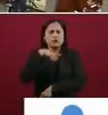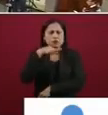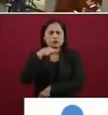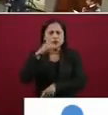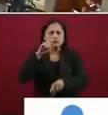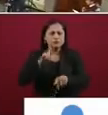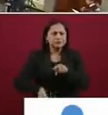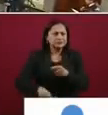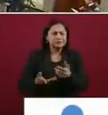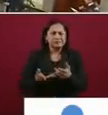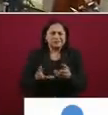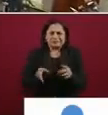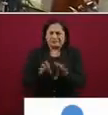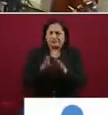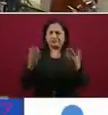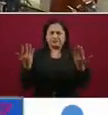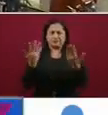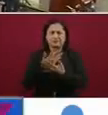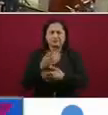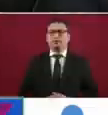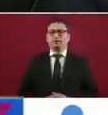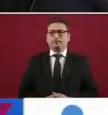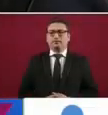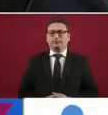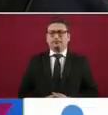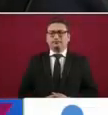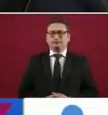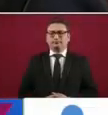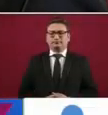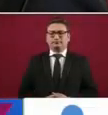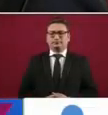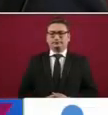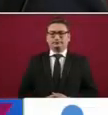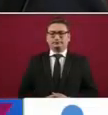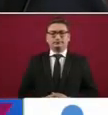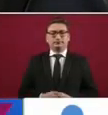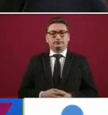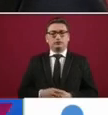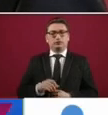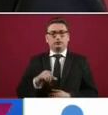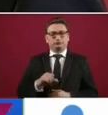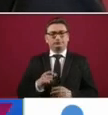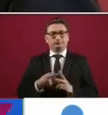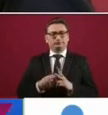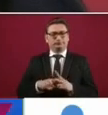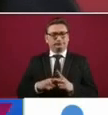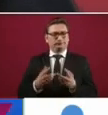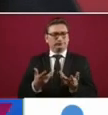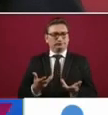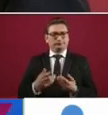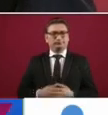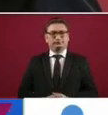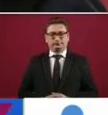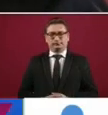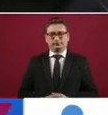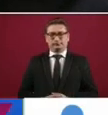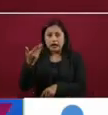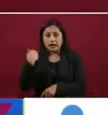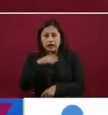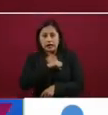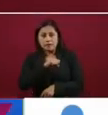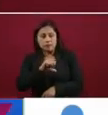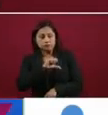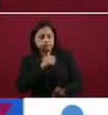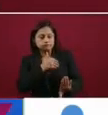Andrés Manuel López Obrador reprueba la liberación de los 24 implicados en la desaparición de los normalistas. Afirmó que ya envió